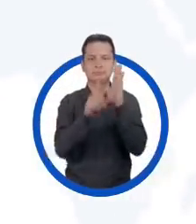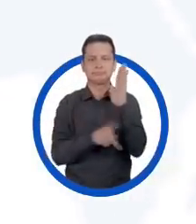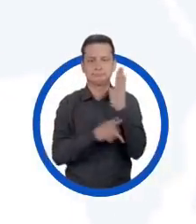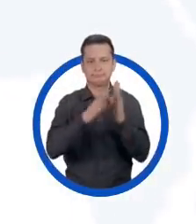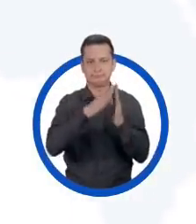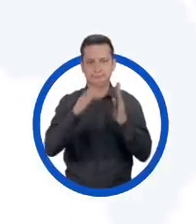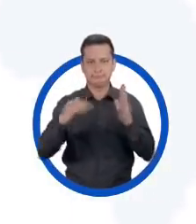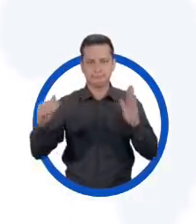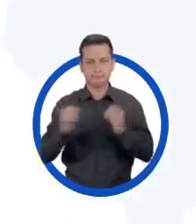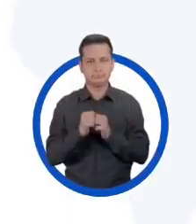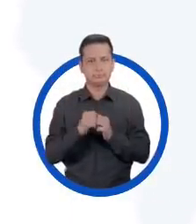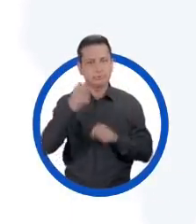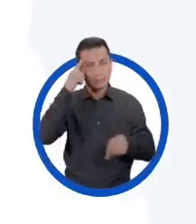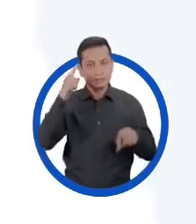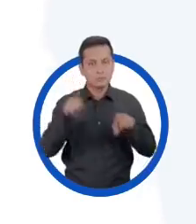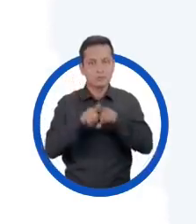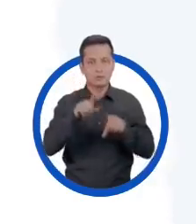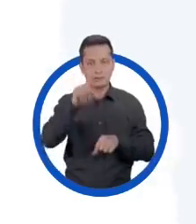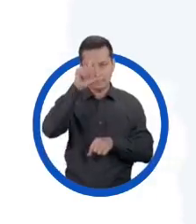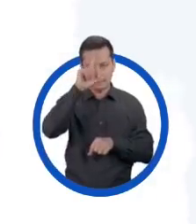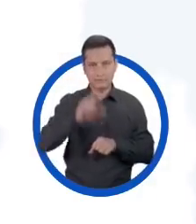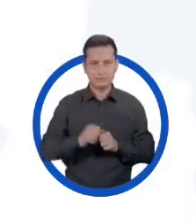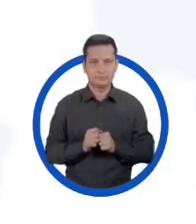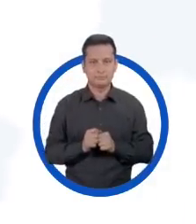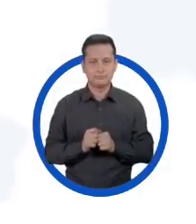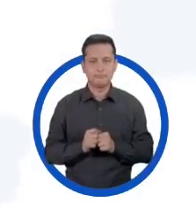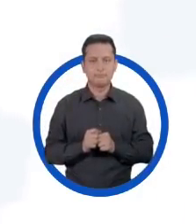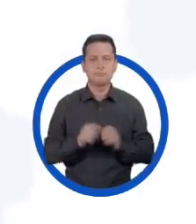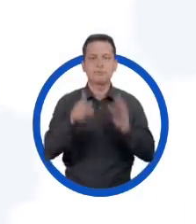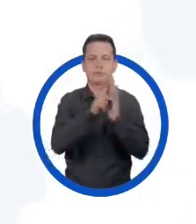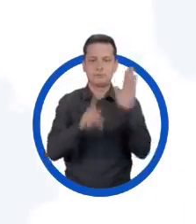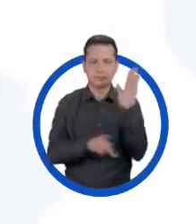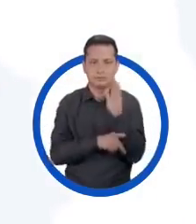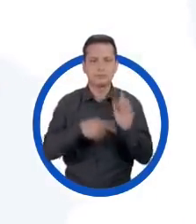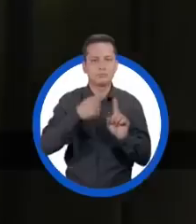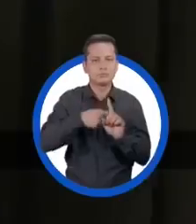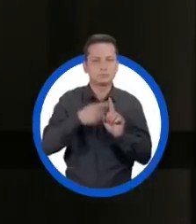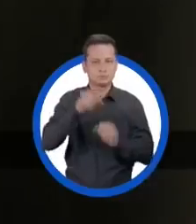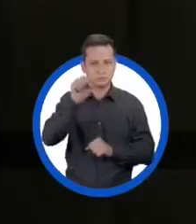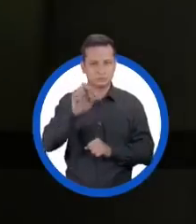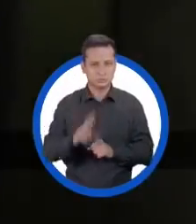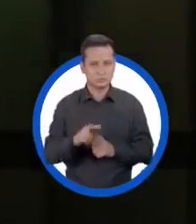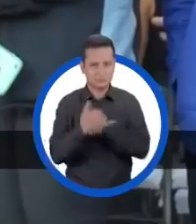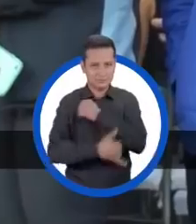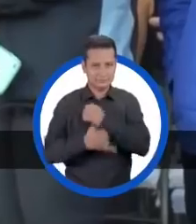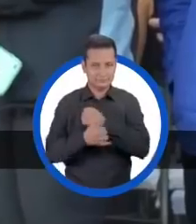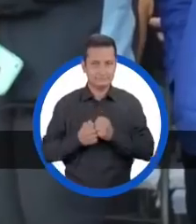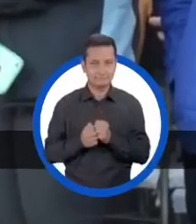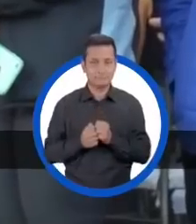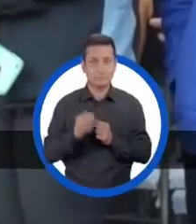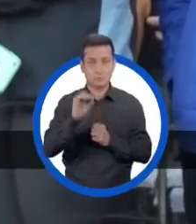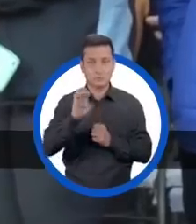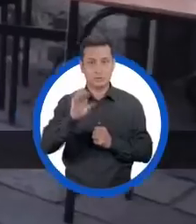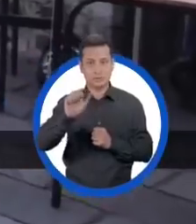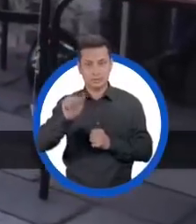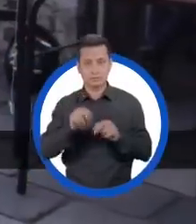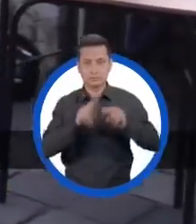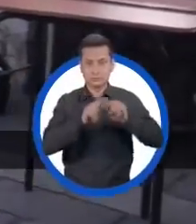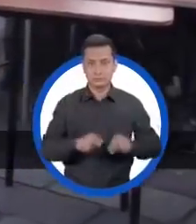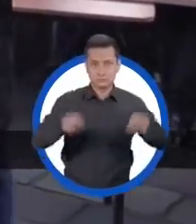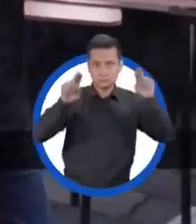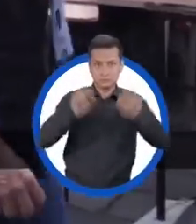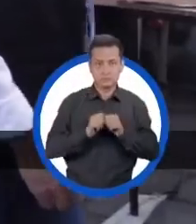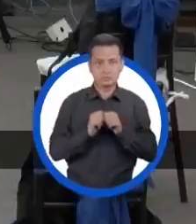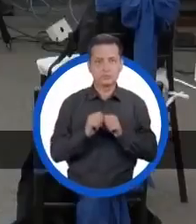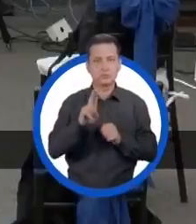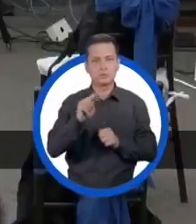Andino, Acuerdo de Lima, Parlamento del Mercosur. Tanto la OEA como la Unión Europea, Naciones Unidas